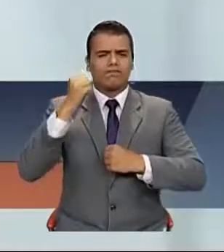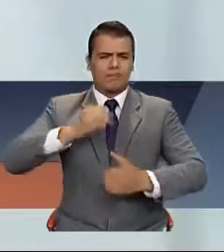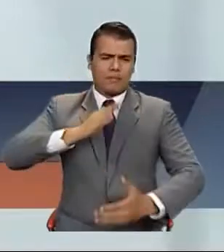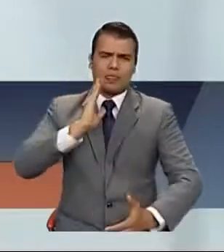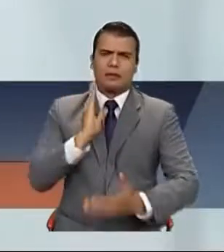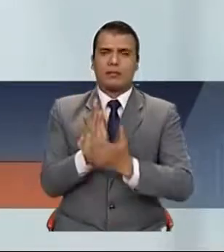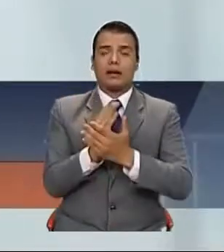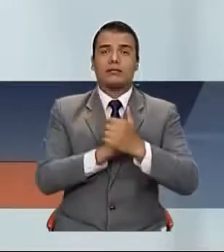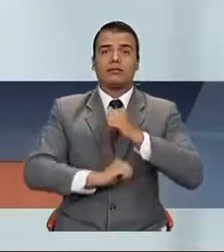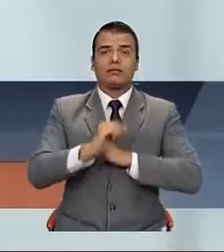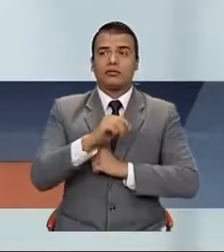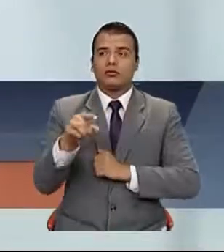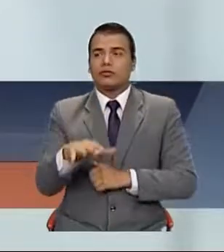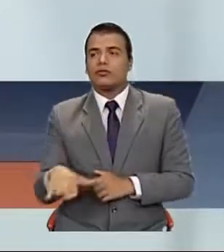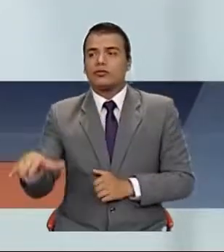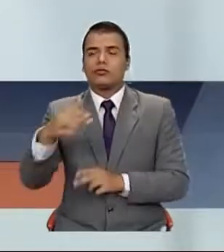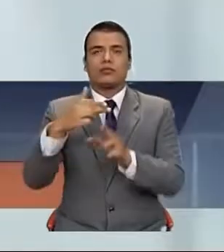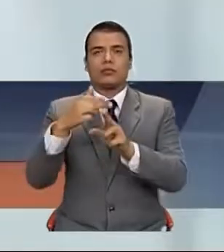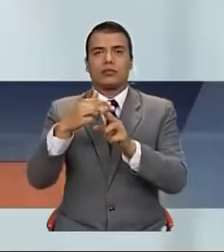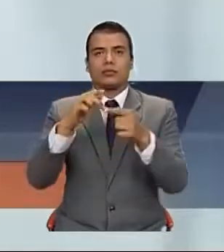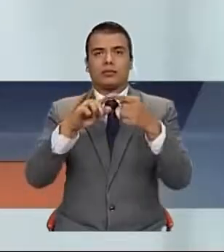entre La Cabaña y Villa Colombia.